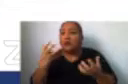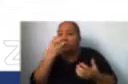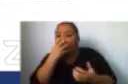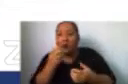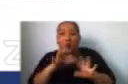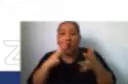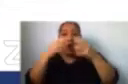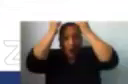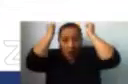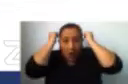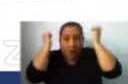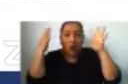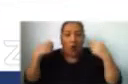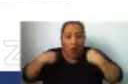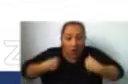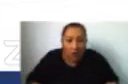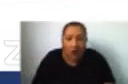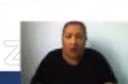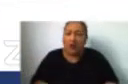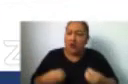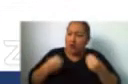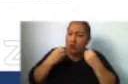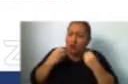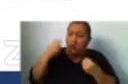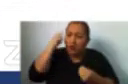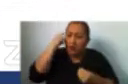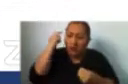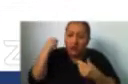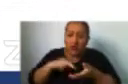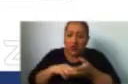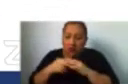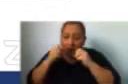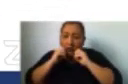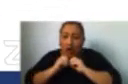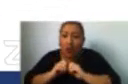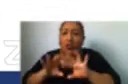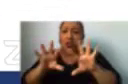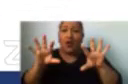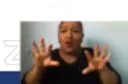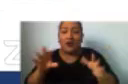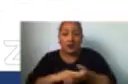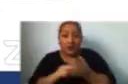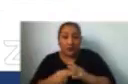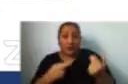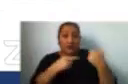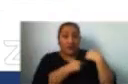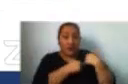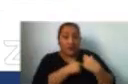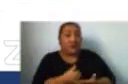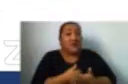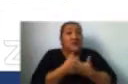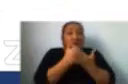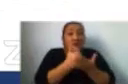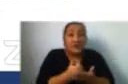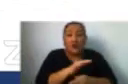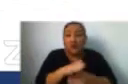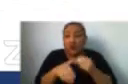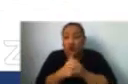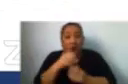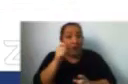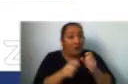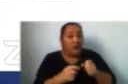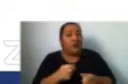Considerando que estamos en un contagio comunitario, es responsabilidad del empleador garantizar que todo su personal